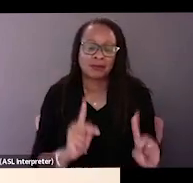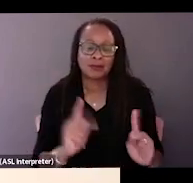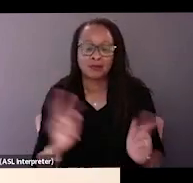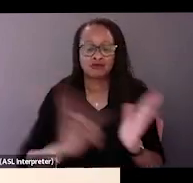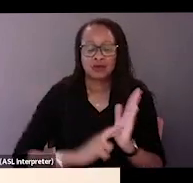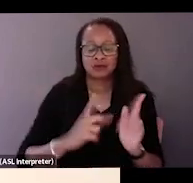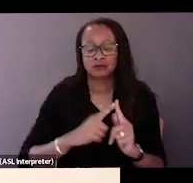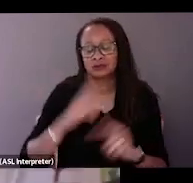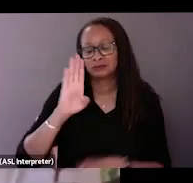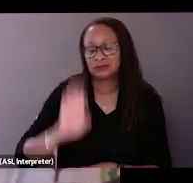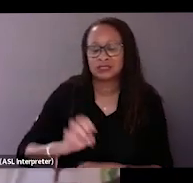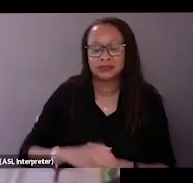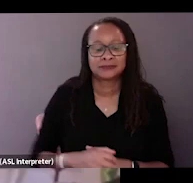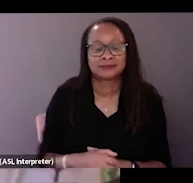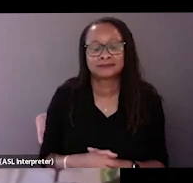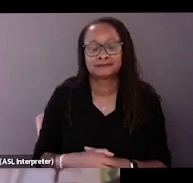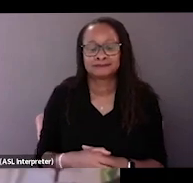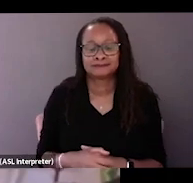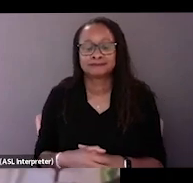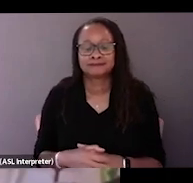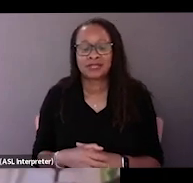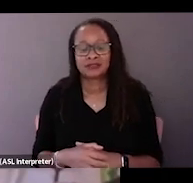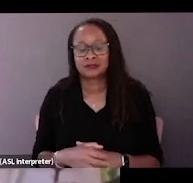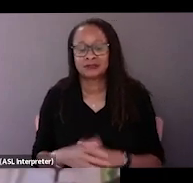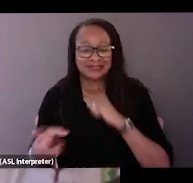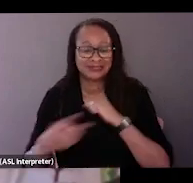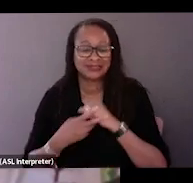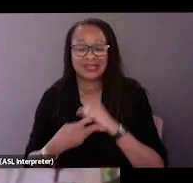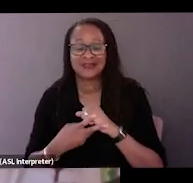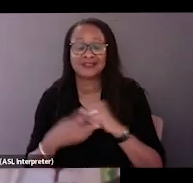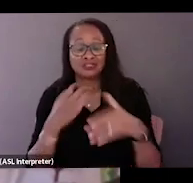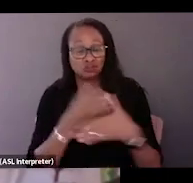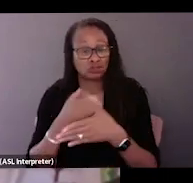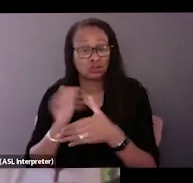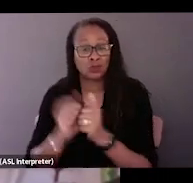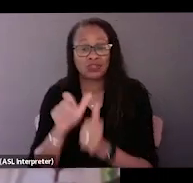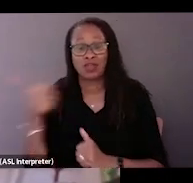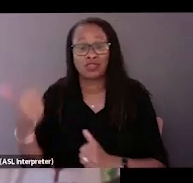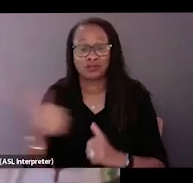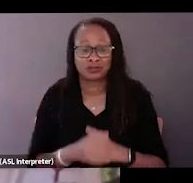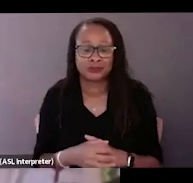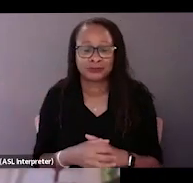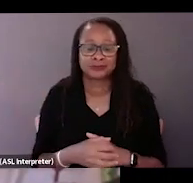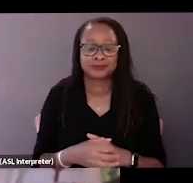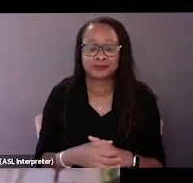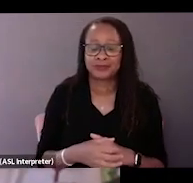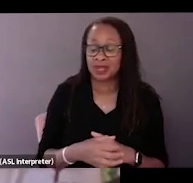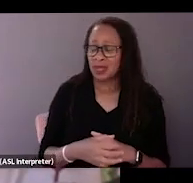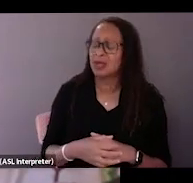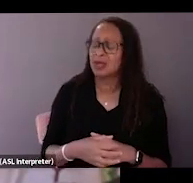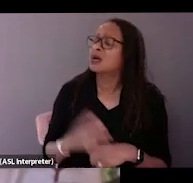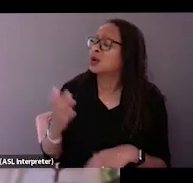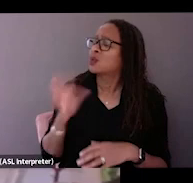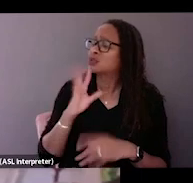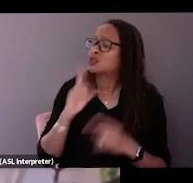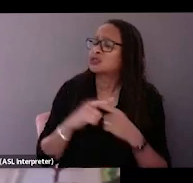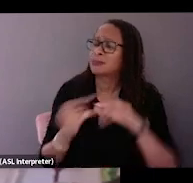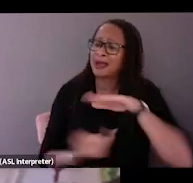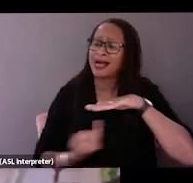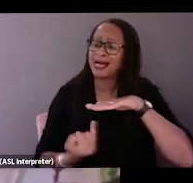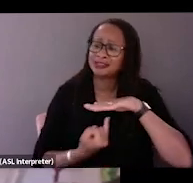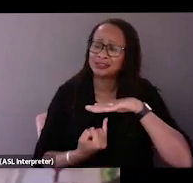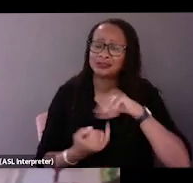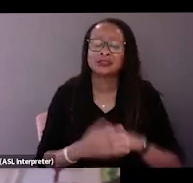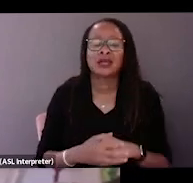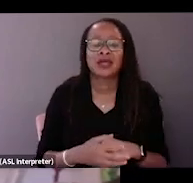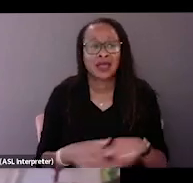¿no? You know, we've talked about isolation and in regards to being both hearing and or being deaf and being